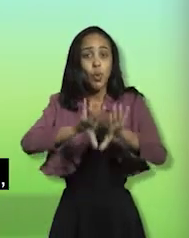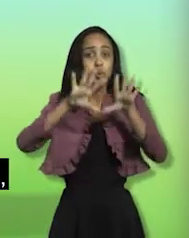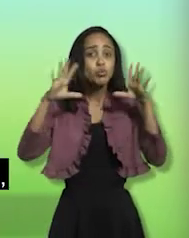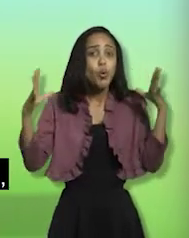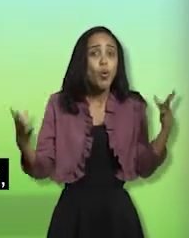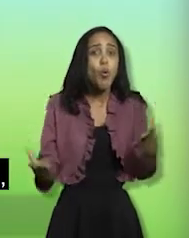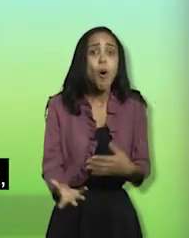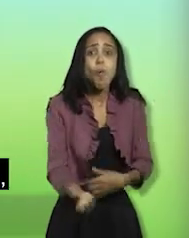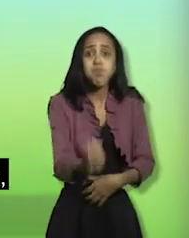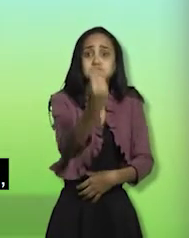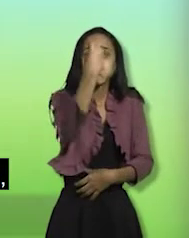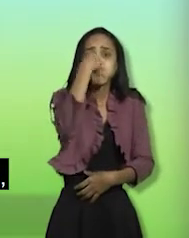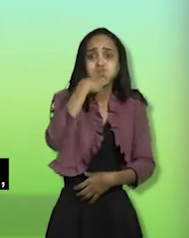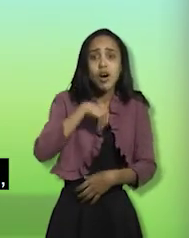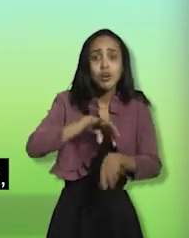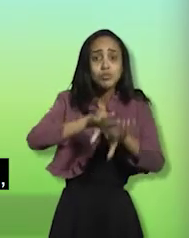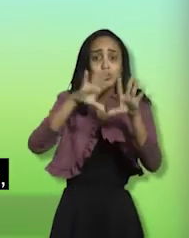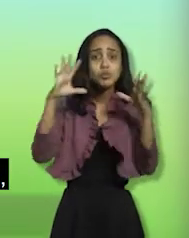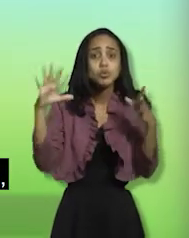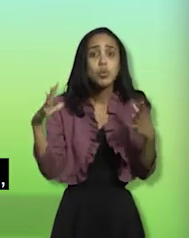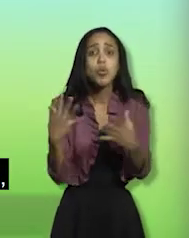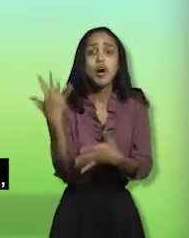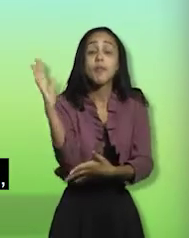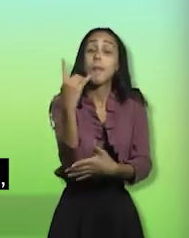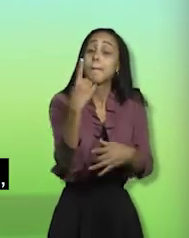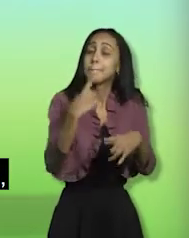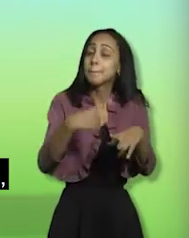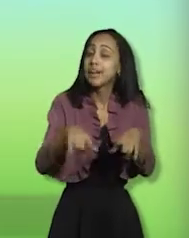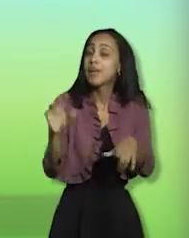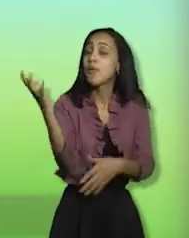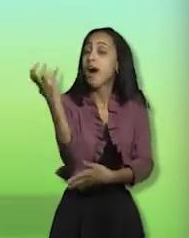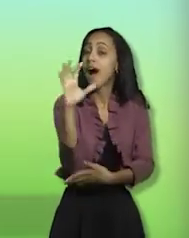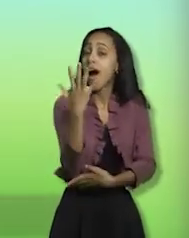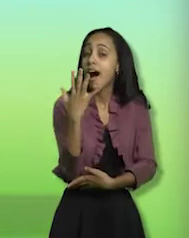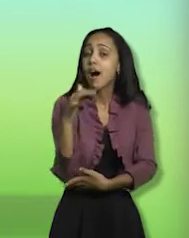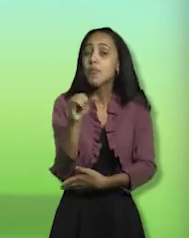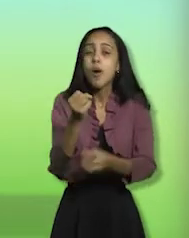Acabaron con el árbol, pero como era mágico,